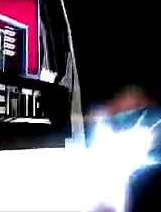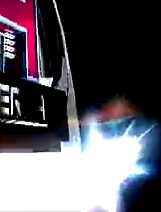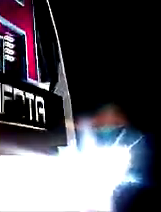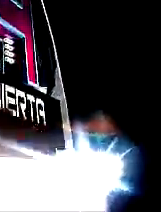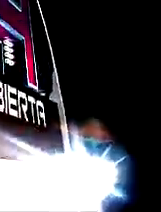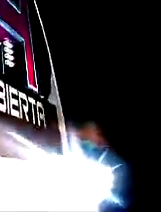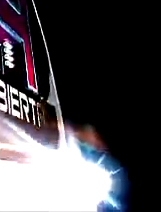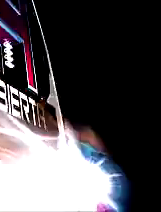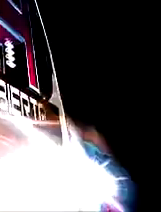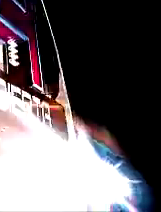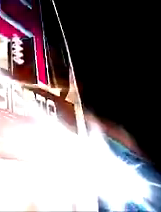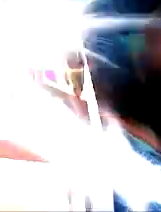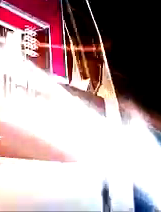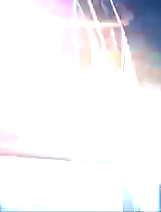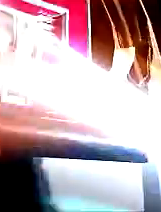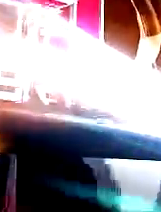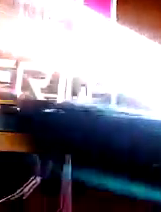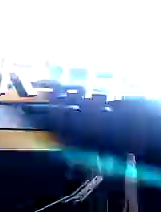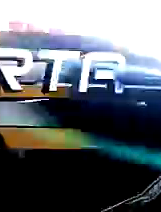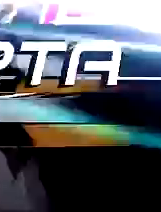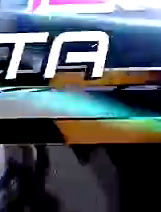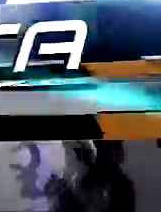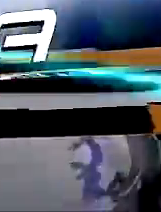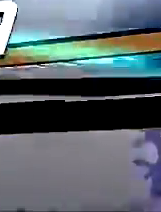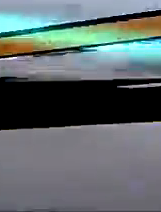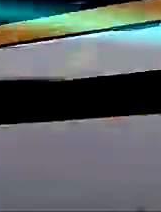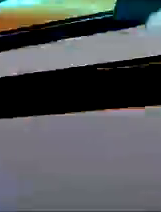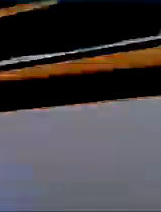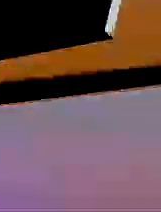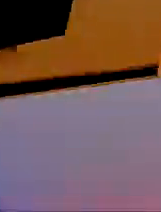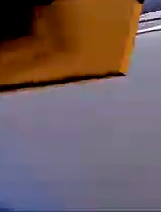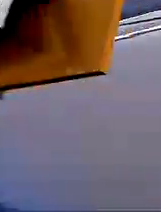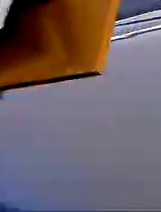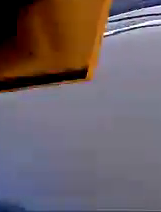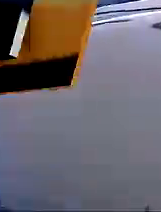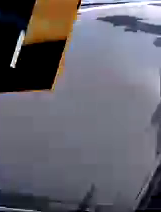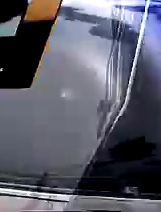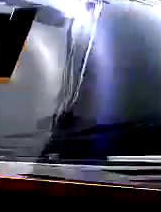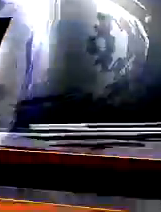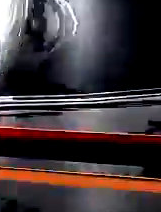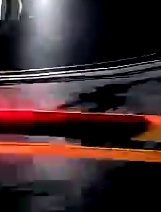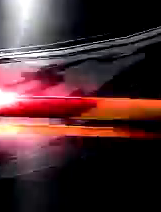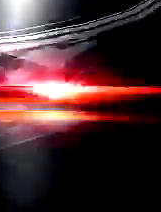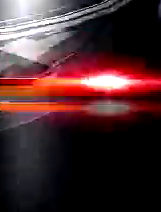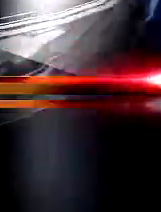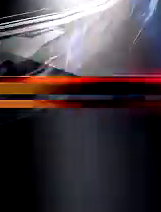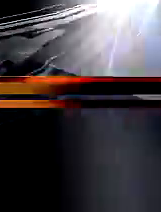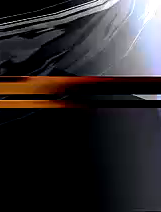Puerta Abierta. Comunicación directa entre usted y nosotros. Puerta Abierta.